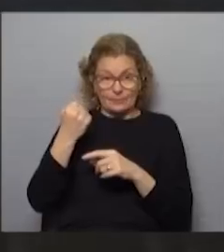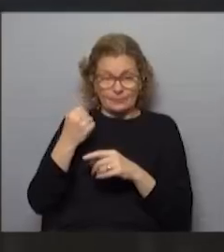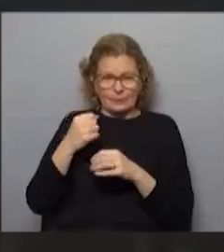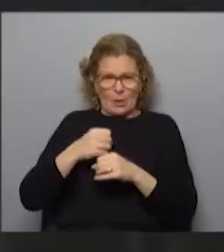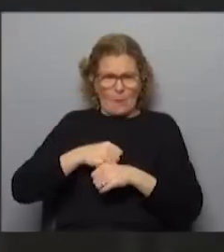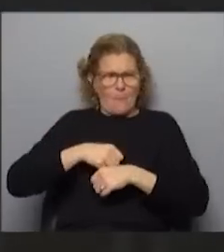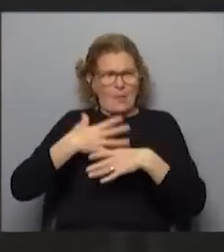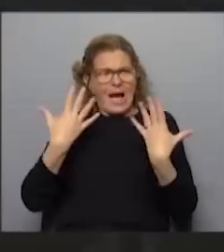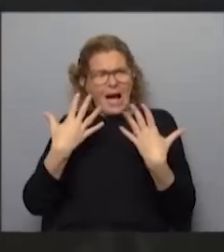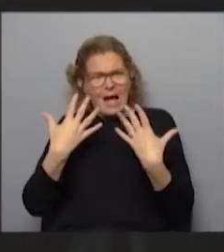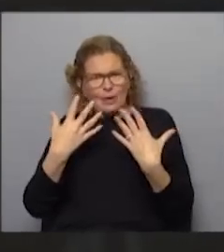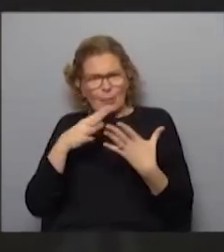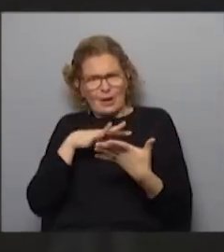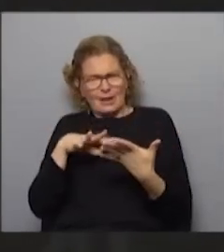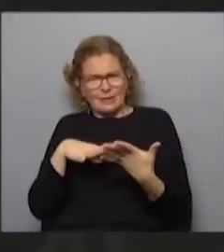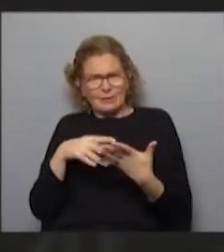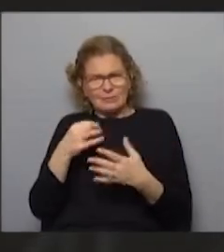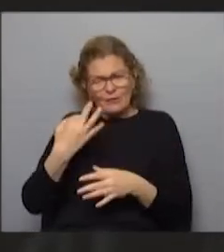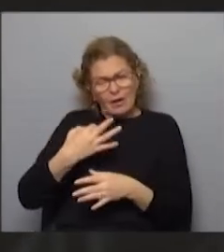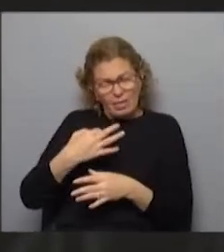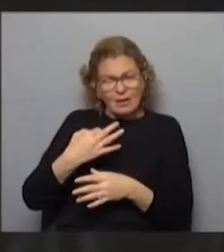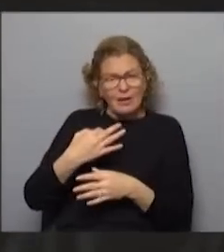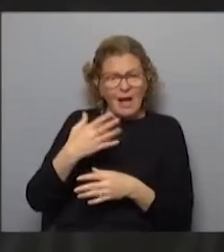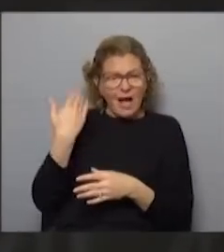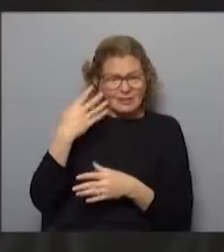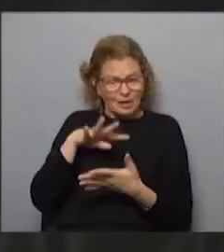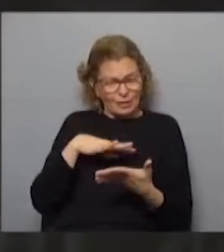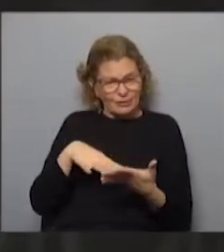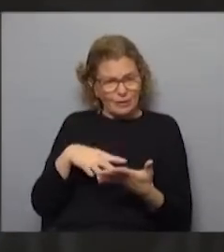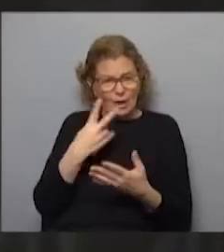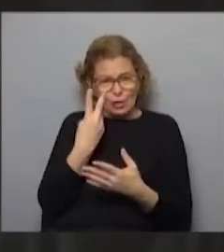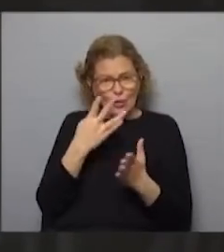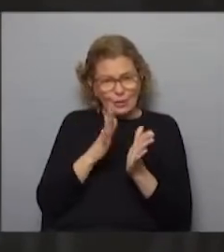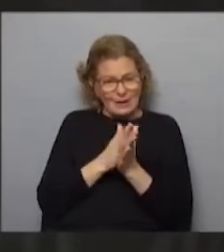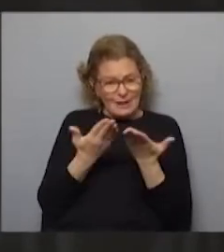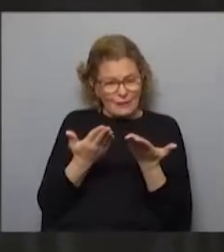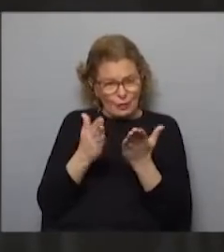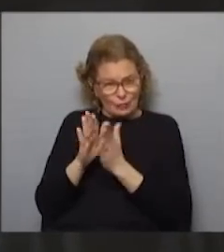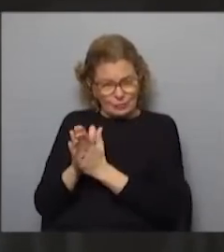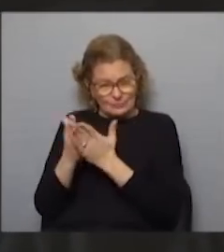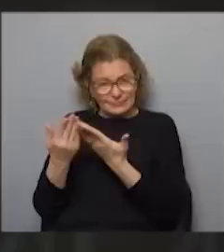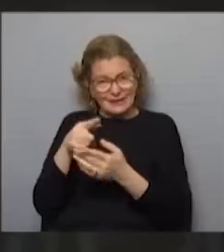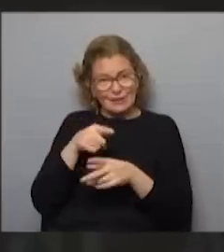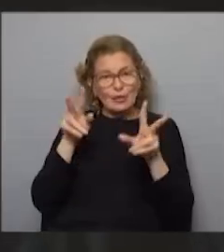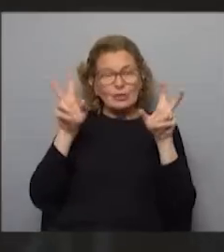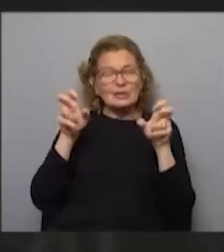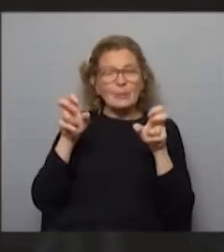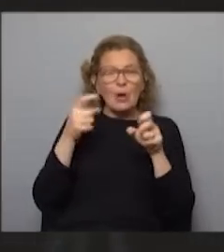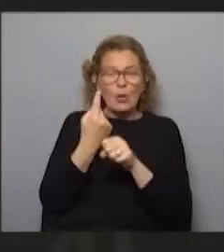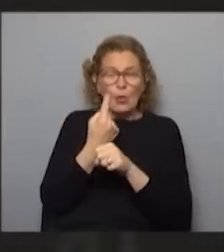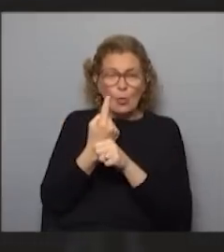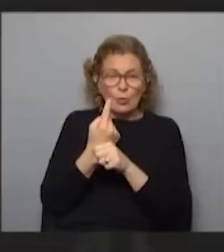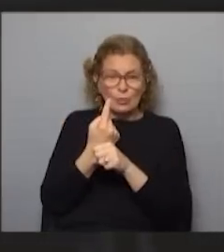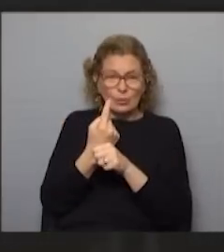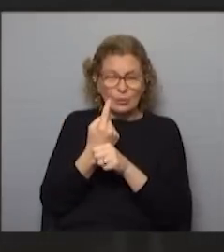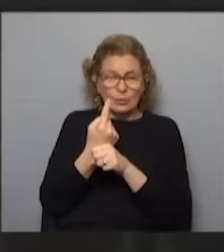Boom mediático que eso generó cuando en realidad sí Bueno hay dos libros este sobre estos temas uno que